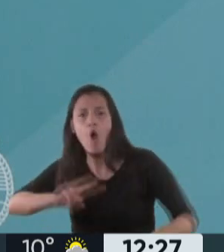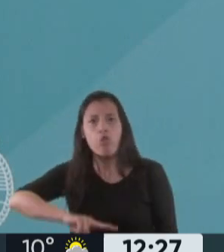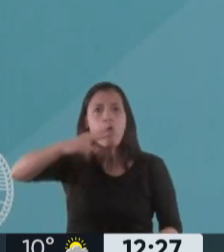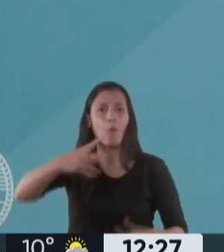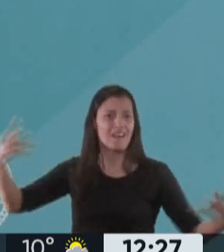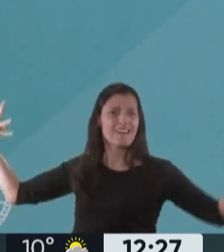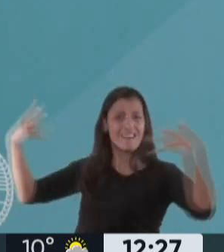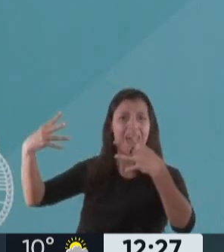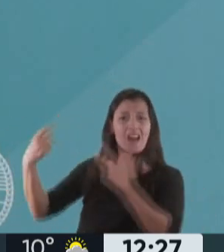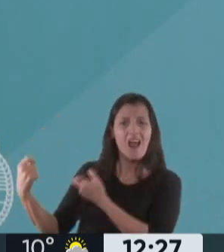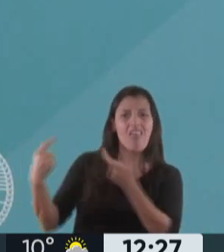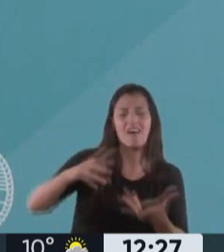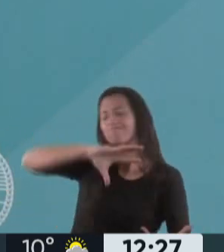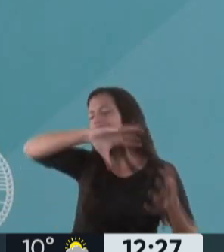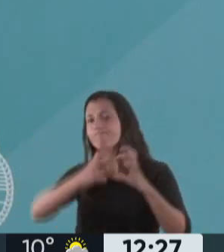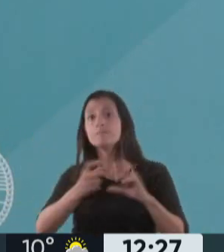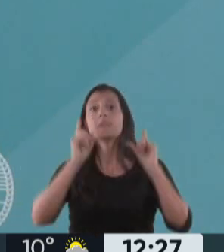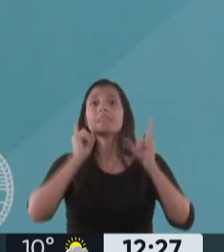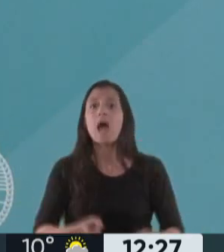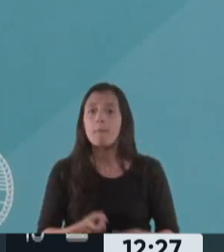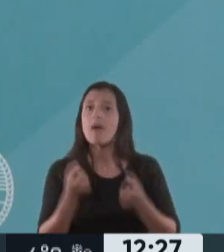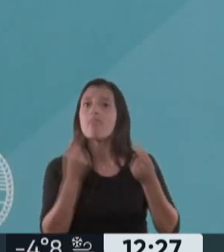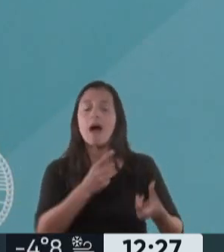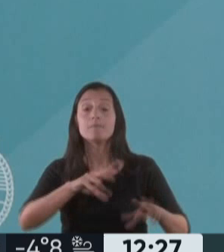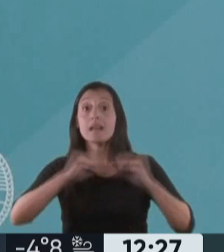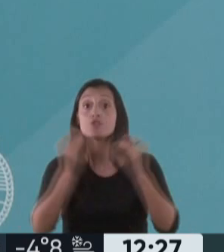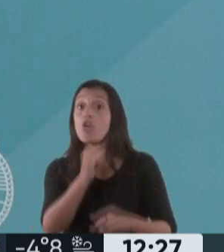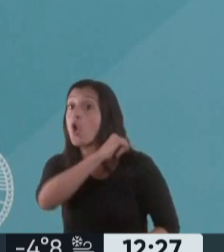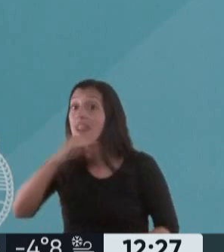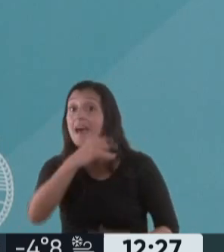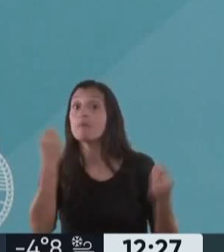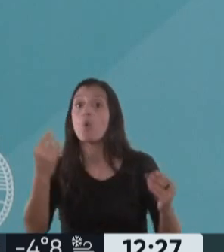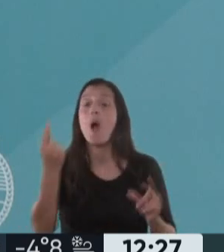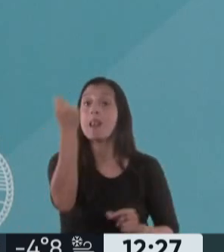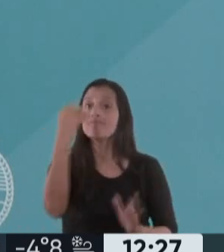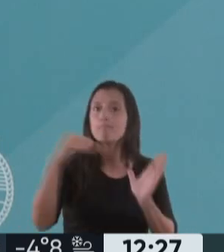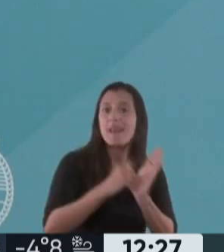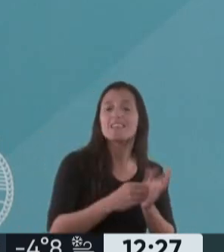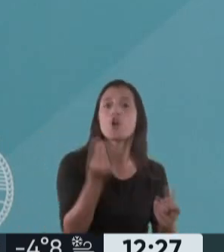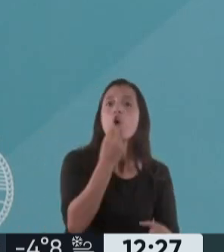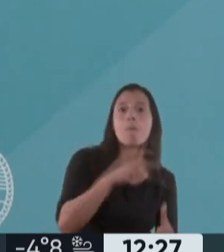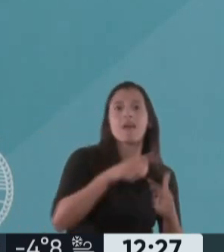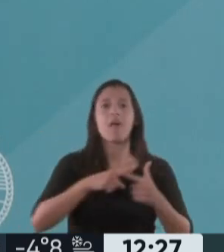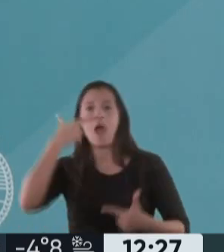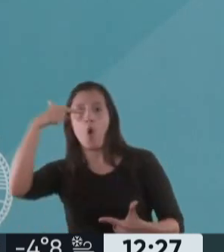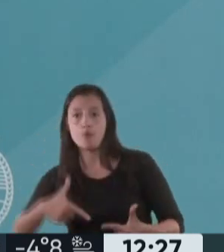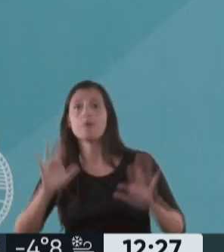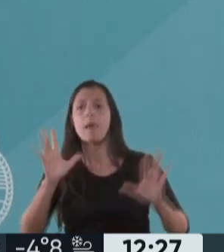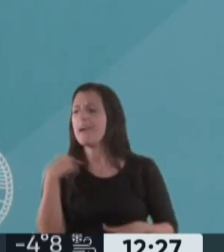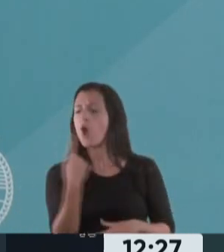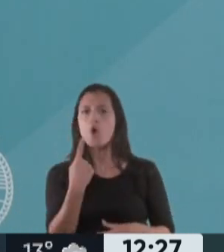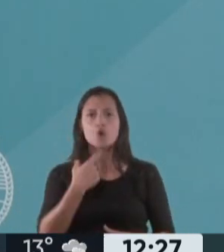sustancialmente sobre el precio de alimentos y de combustible. Pero nuestro esfuerzo de crecimiento, nuestro esfuerzo